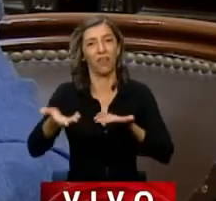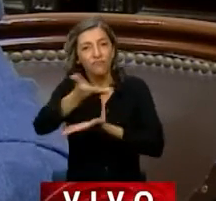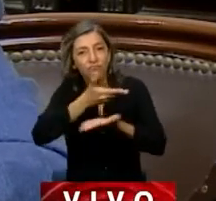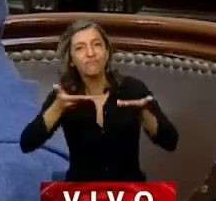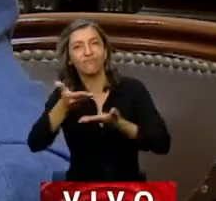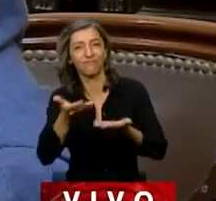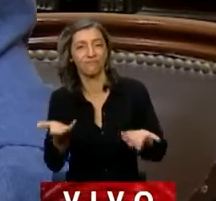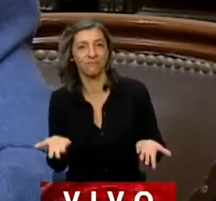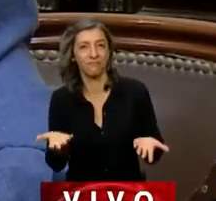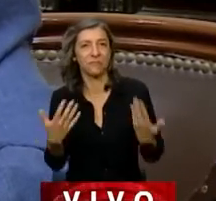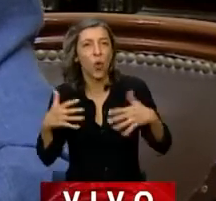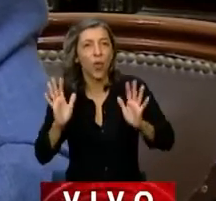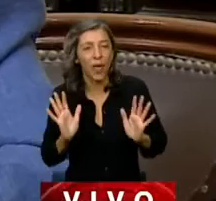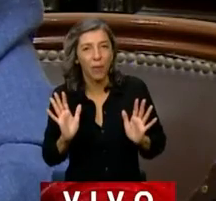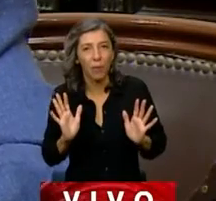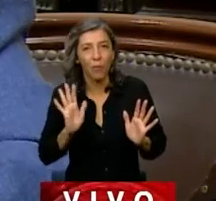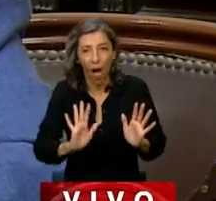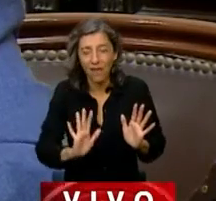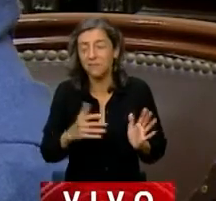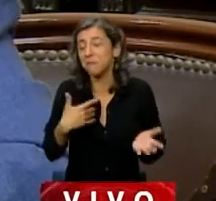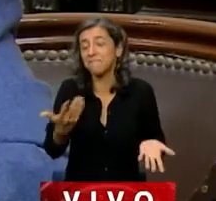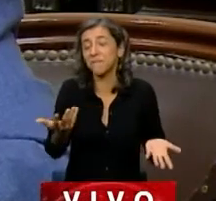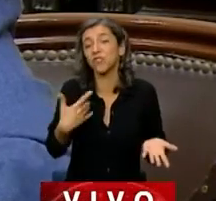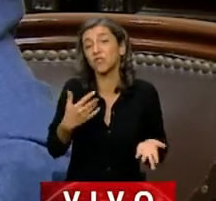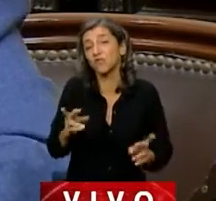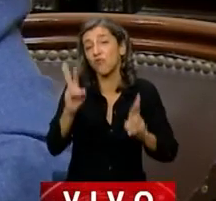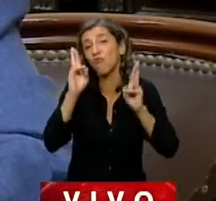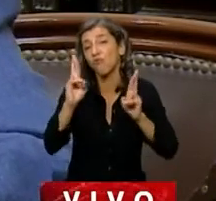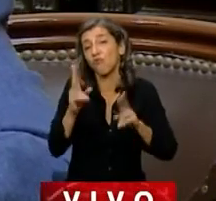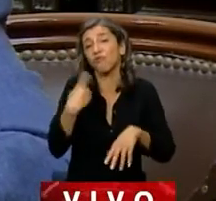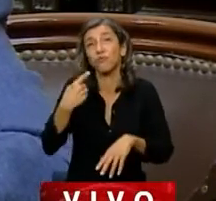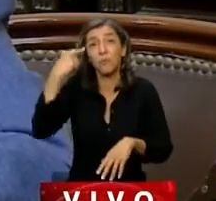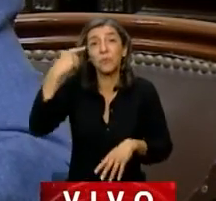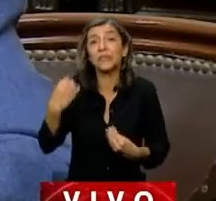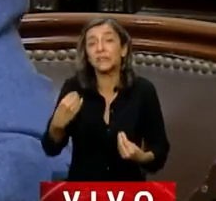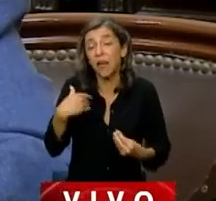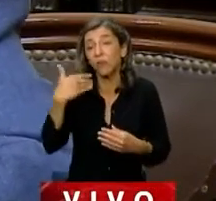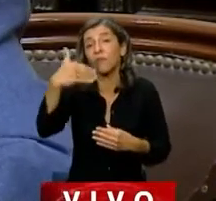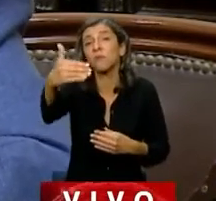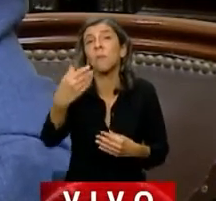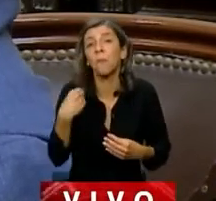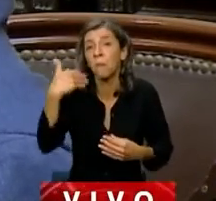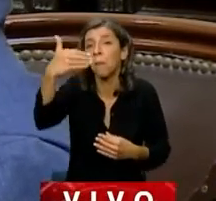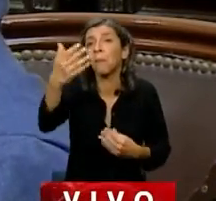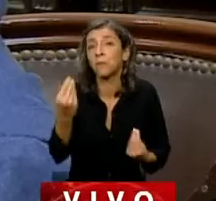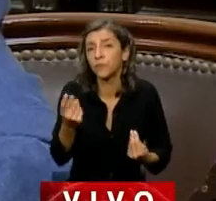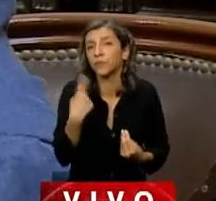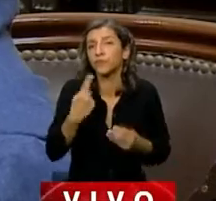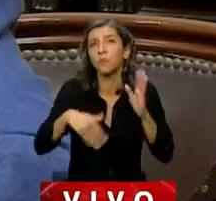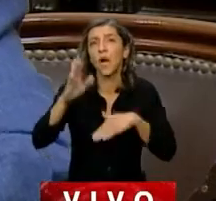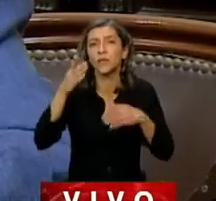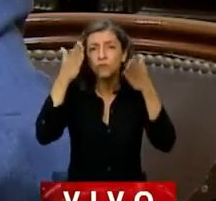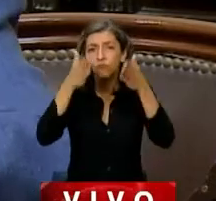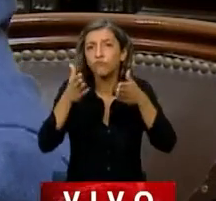gobierno. Entonces, en realidad, nosotros hoy la expectativa la tenemos que tener alrededor de qué va a pasar con nuestros productores,